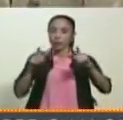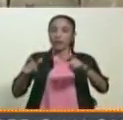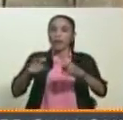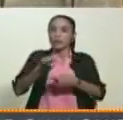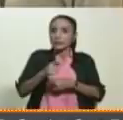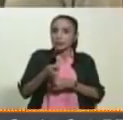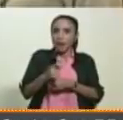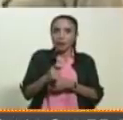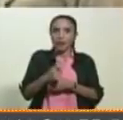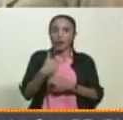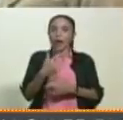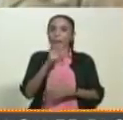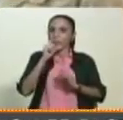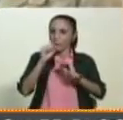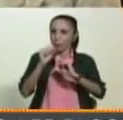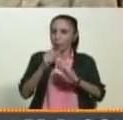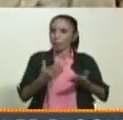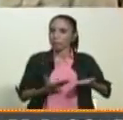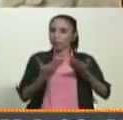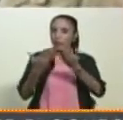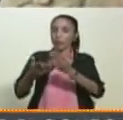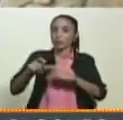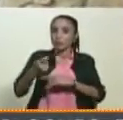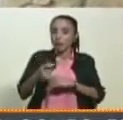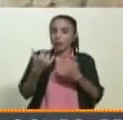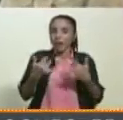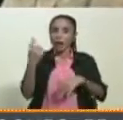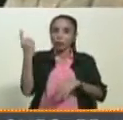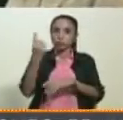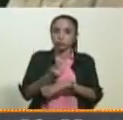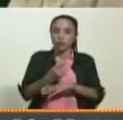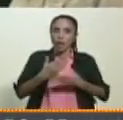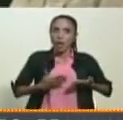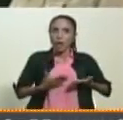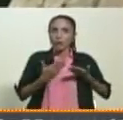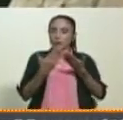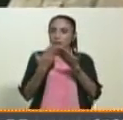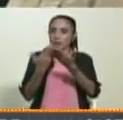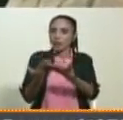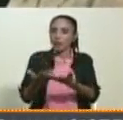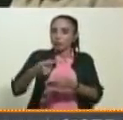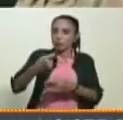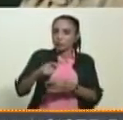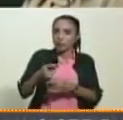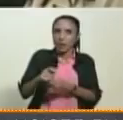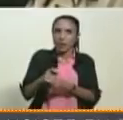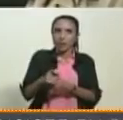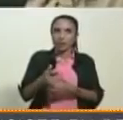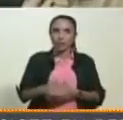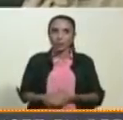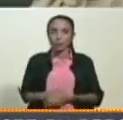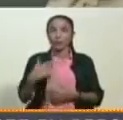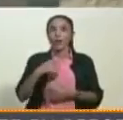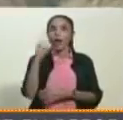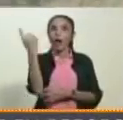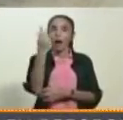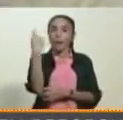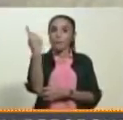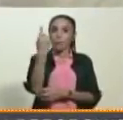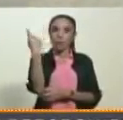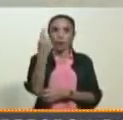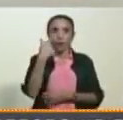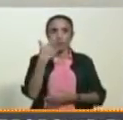El presidente Nicolás Maduro ha ordenado obsequiarle a esta maternidad una ambulancia